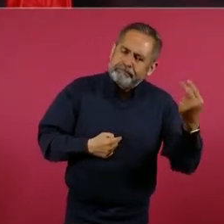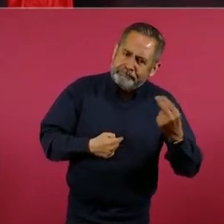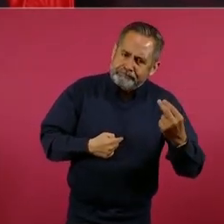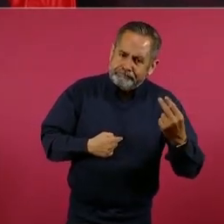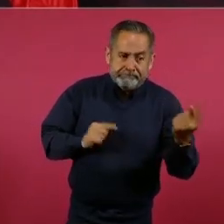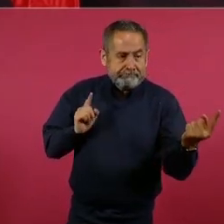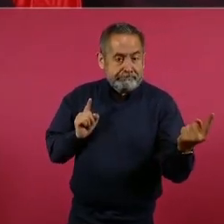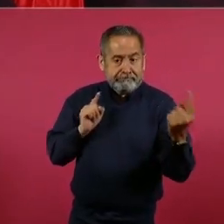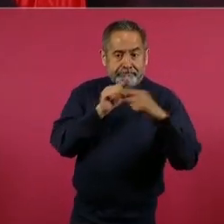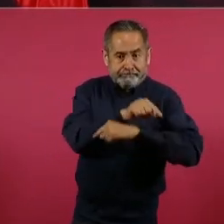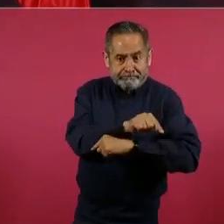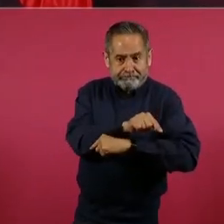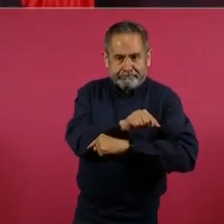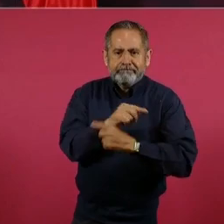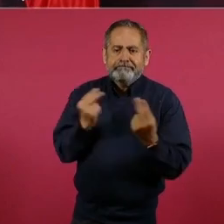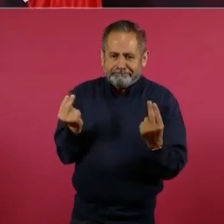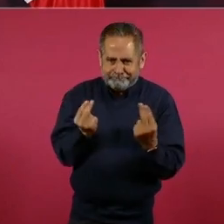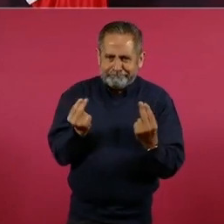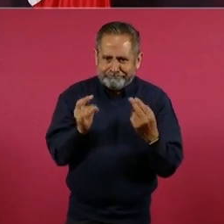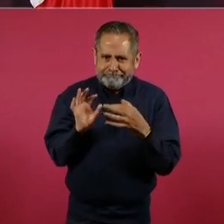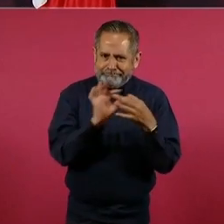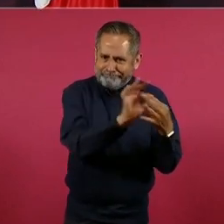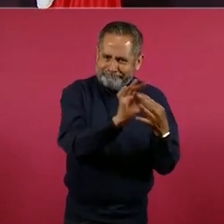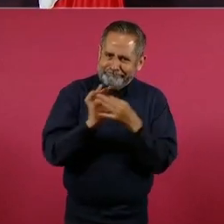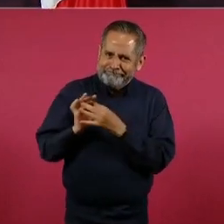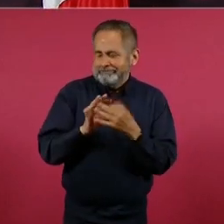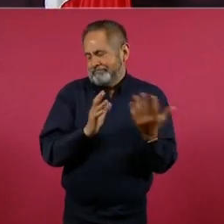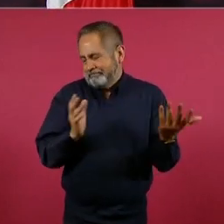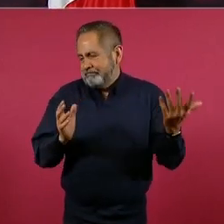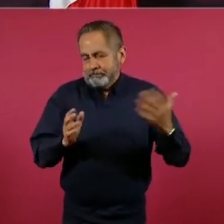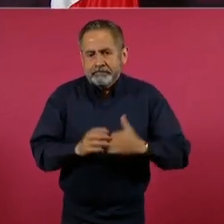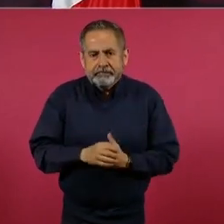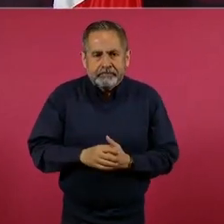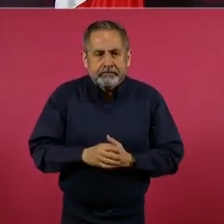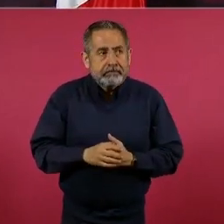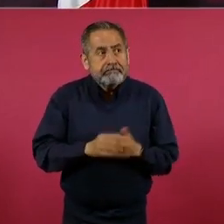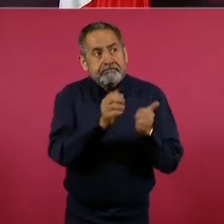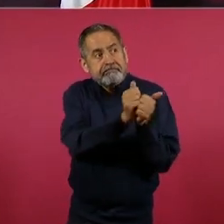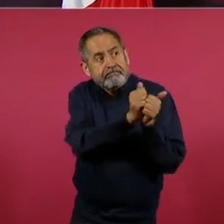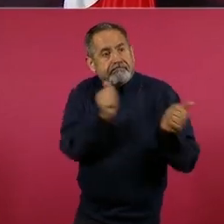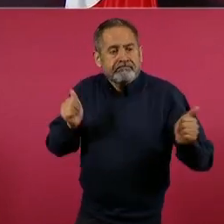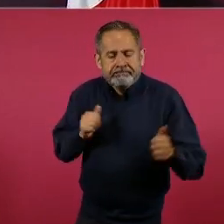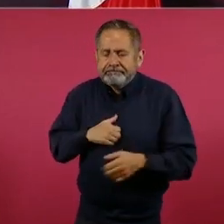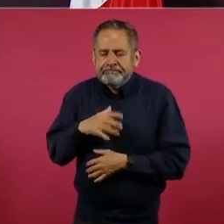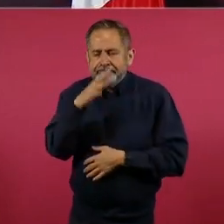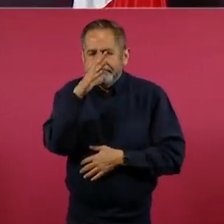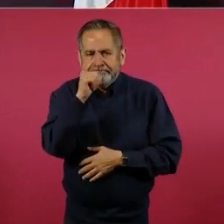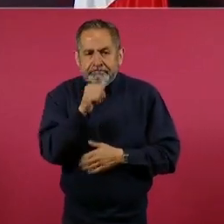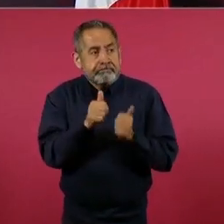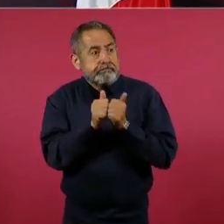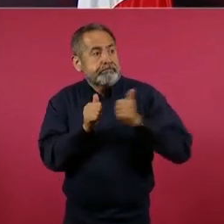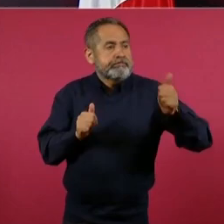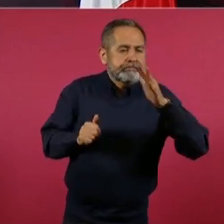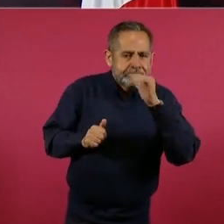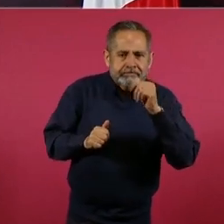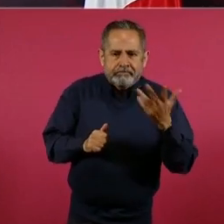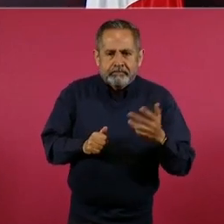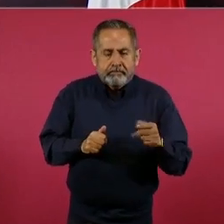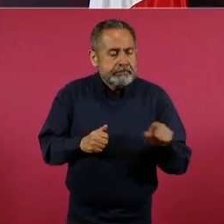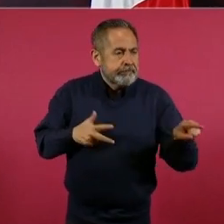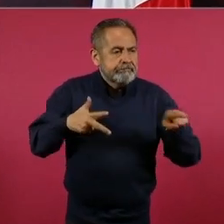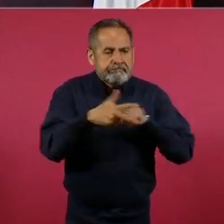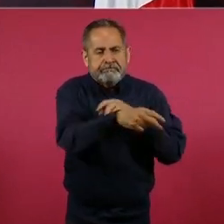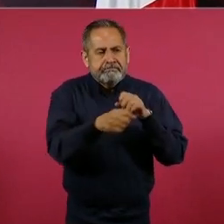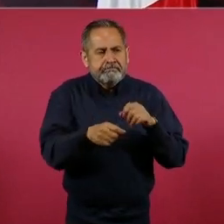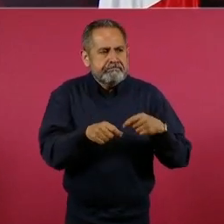mutuamente. Ya no sería posible una ruptura